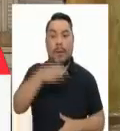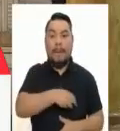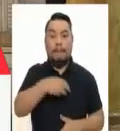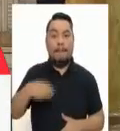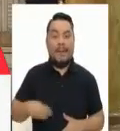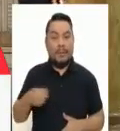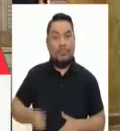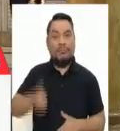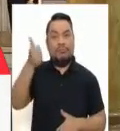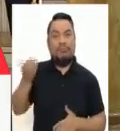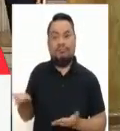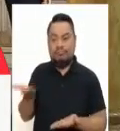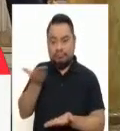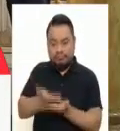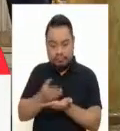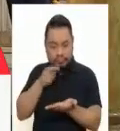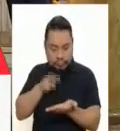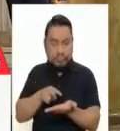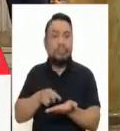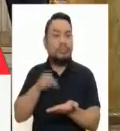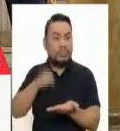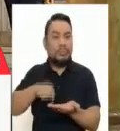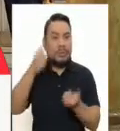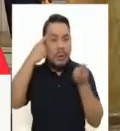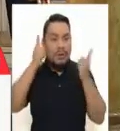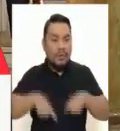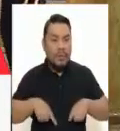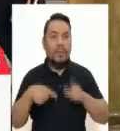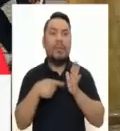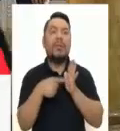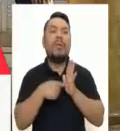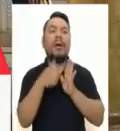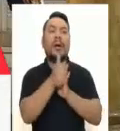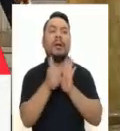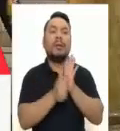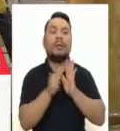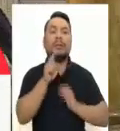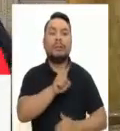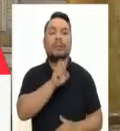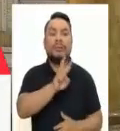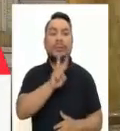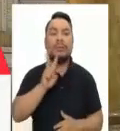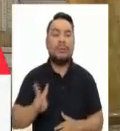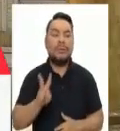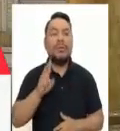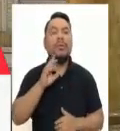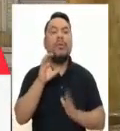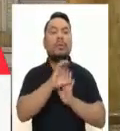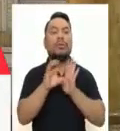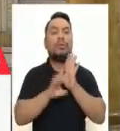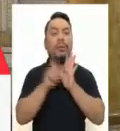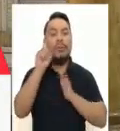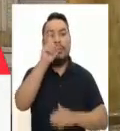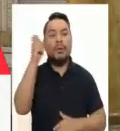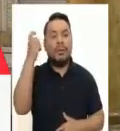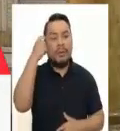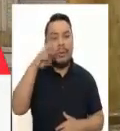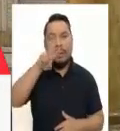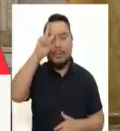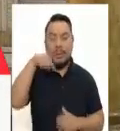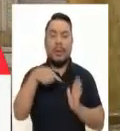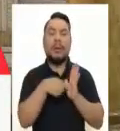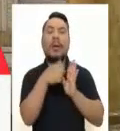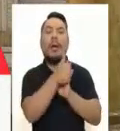Consejo de ministros de conformidad con el artículo 122 de la constitución política del Perú el